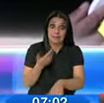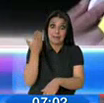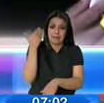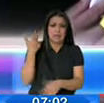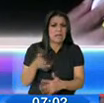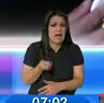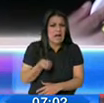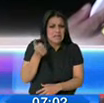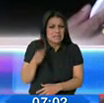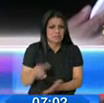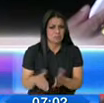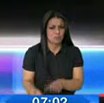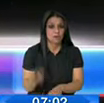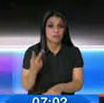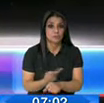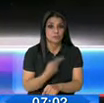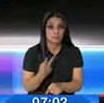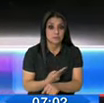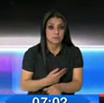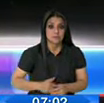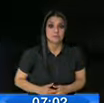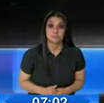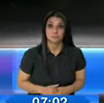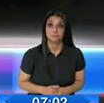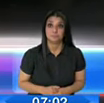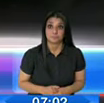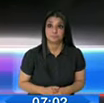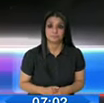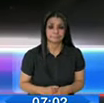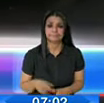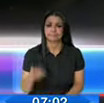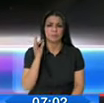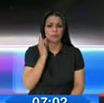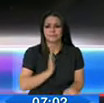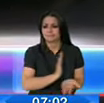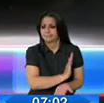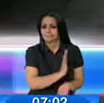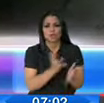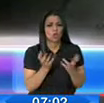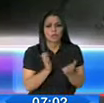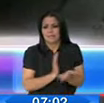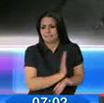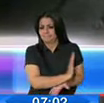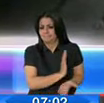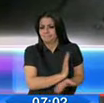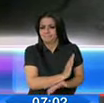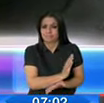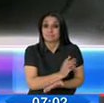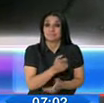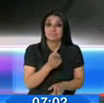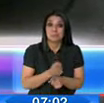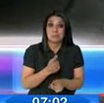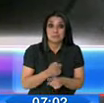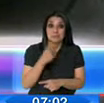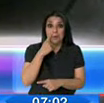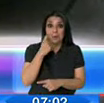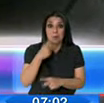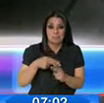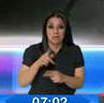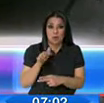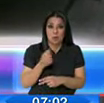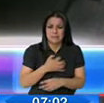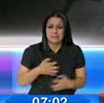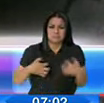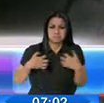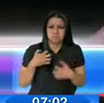matarle allá por dos ocasiones. Aparentemente la negativa de la difunta de volver a su lado sería la causa para que Luis Humberto haya tomado